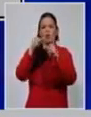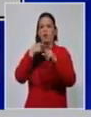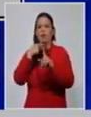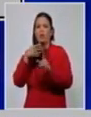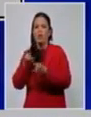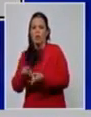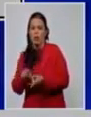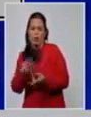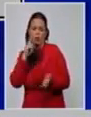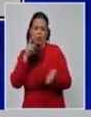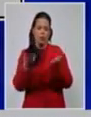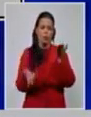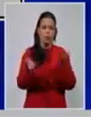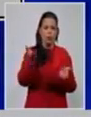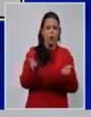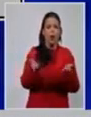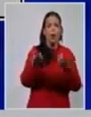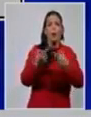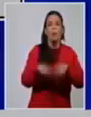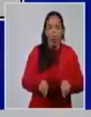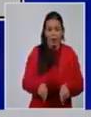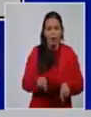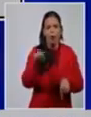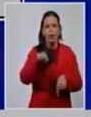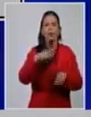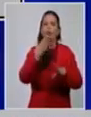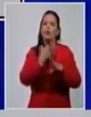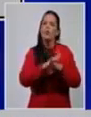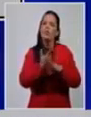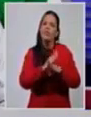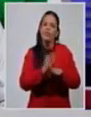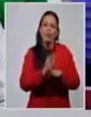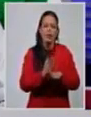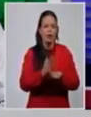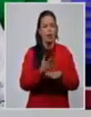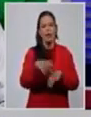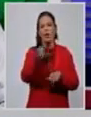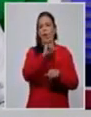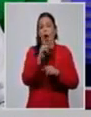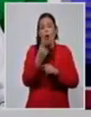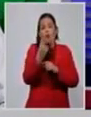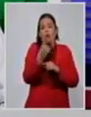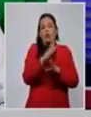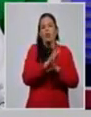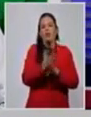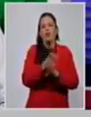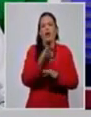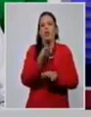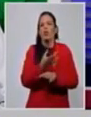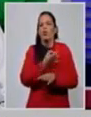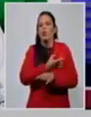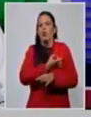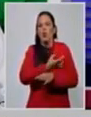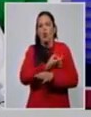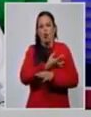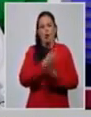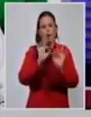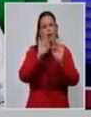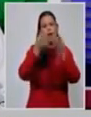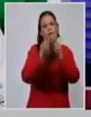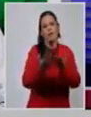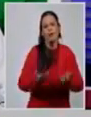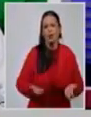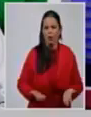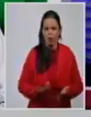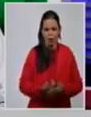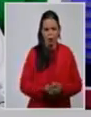representa para la población que siente todo esto, para su familia y para todos nosotros, es